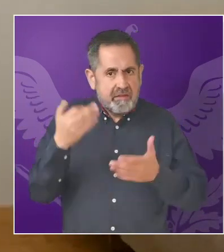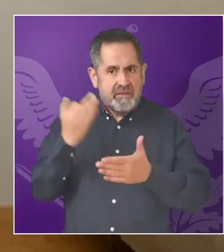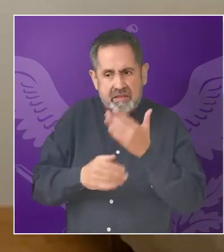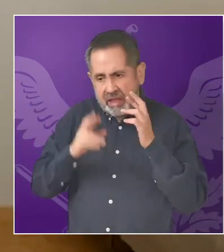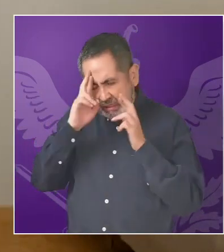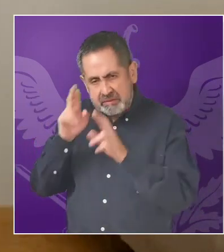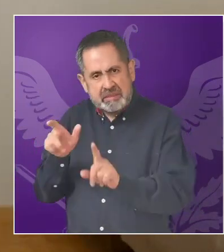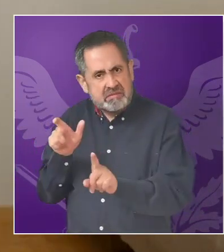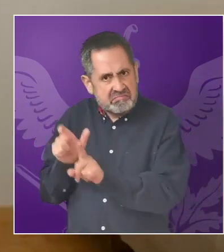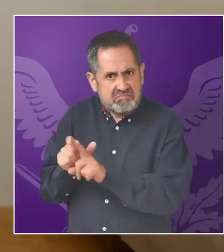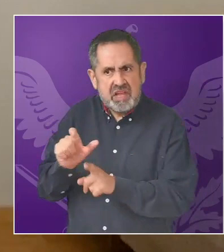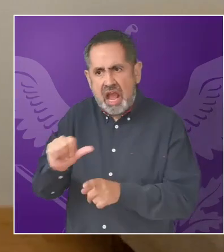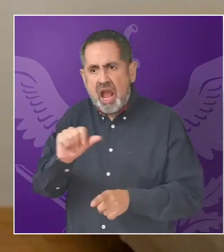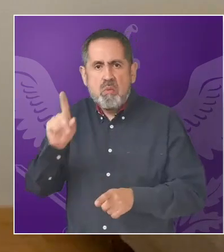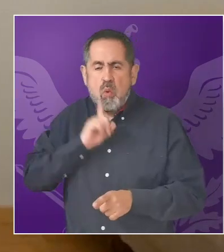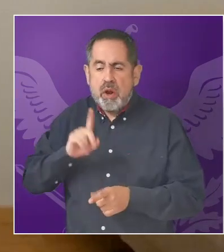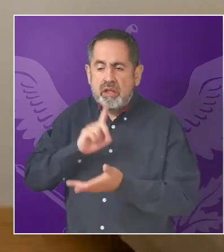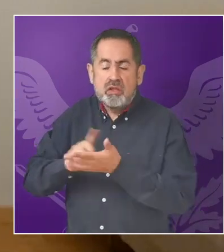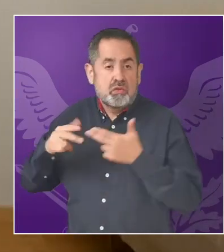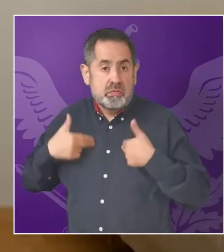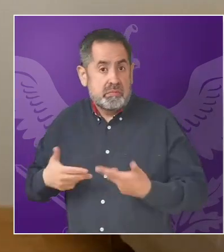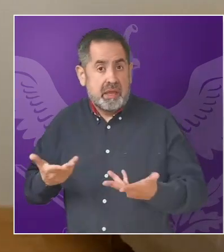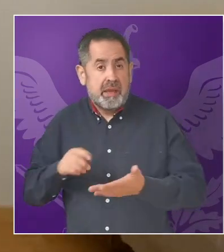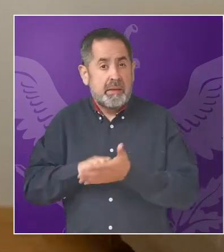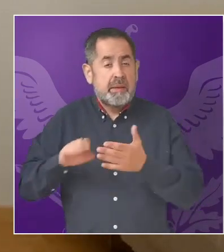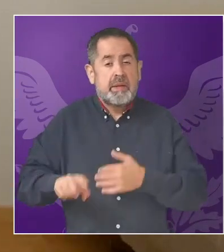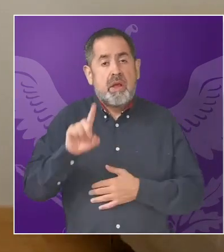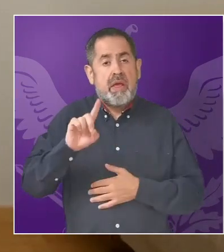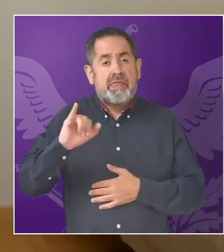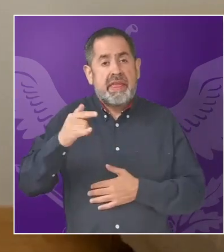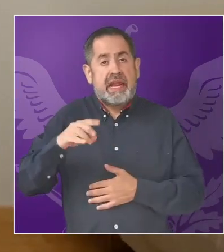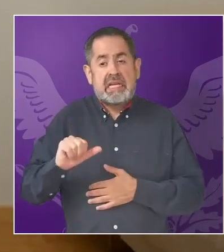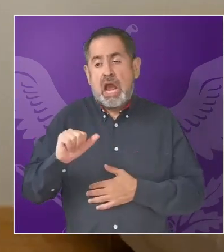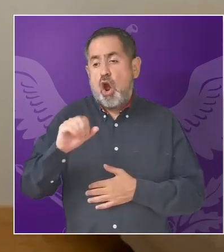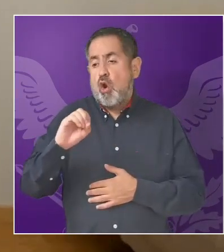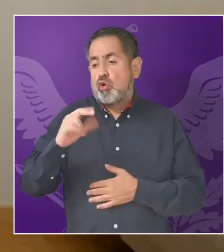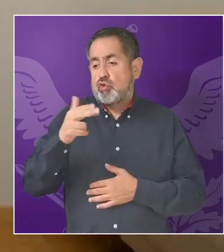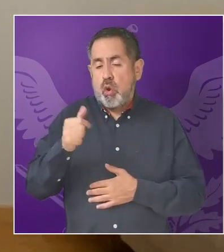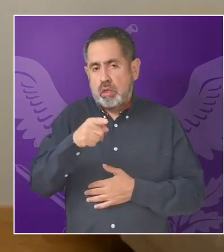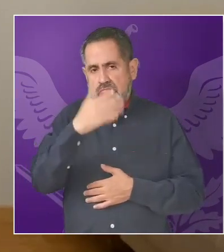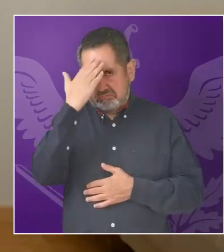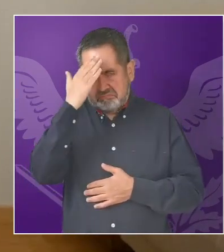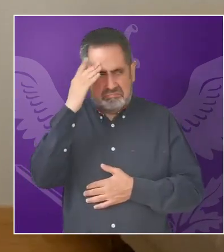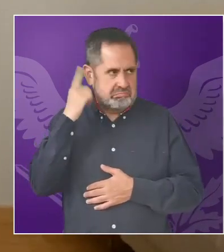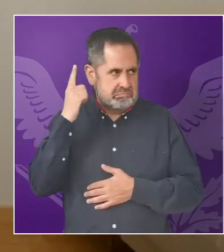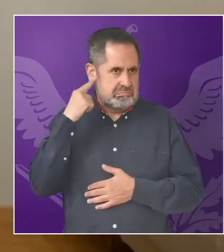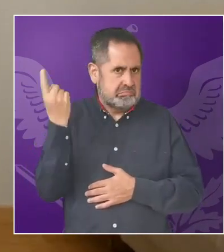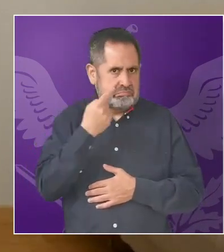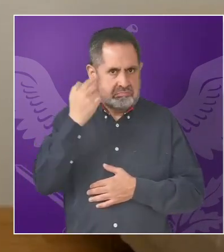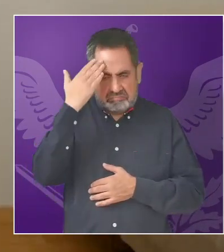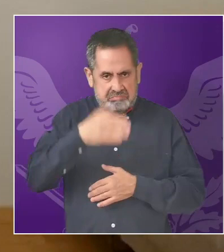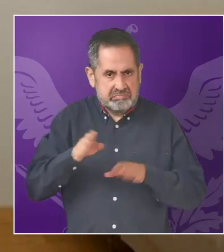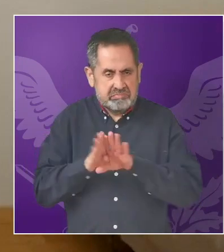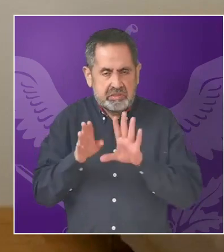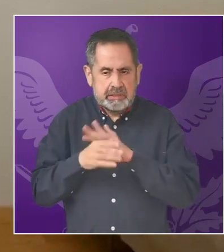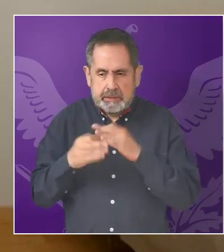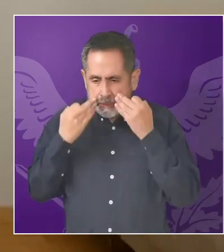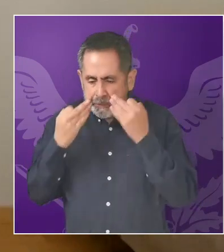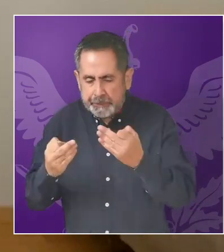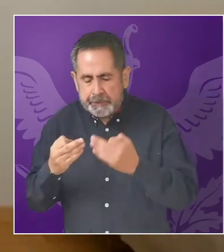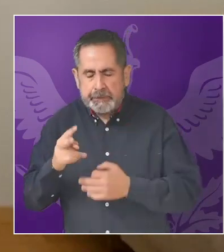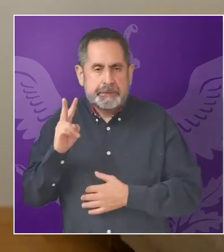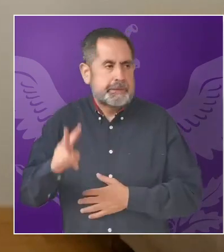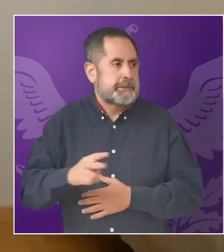de las mujeres defensoras de derechos humanos. En el caso de Digna Ochoa en particular, es un caso muy emblemático